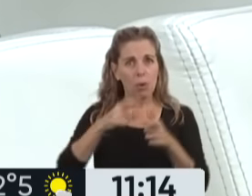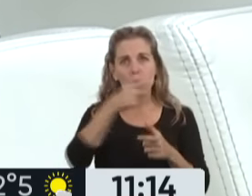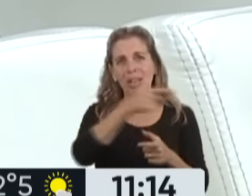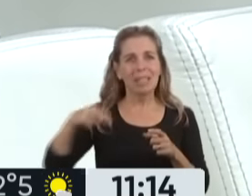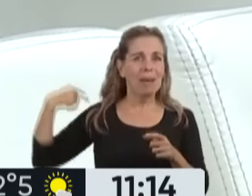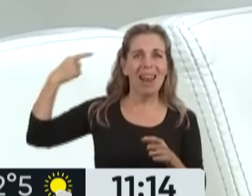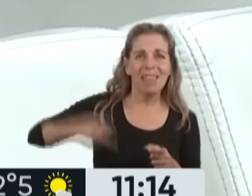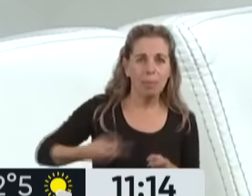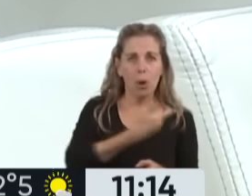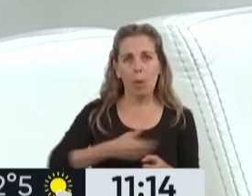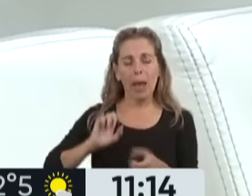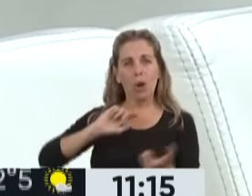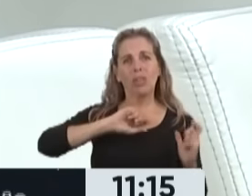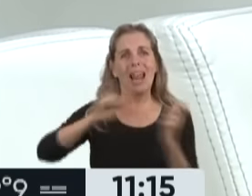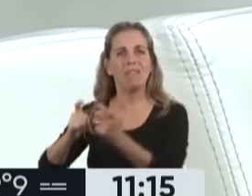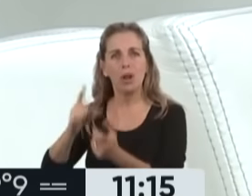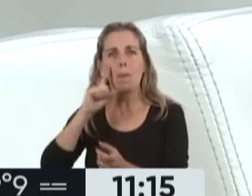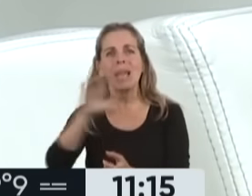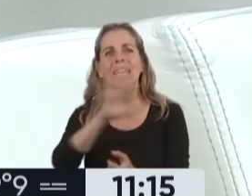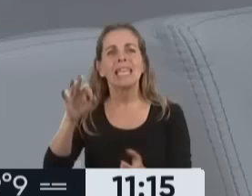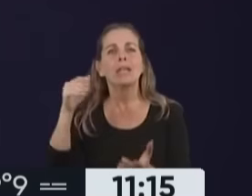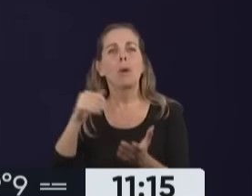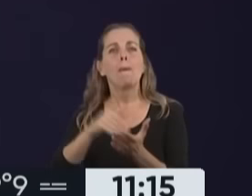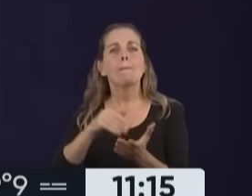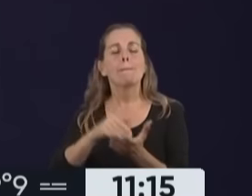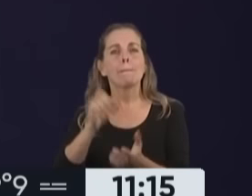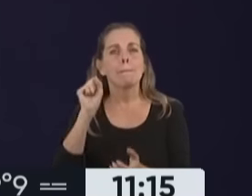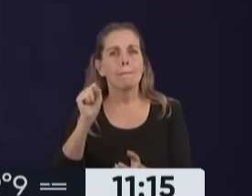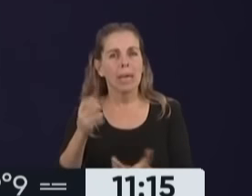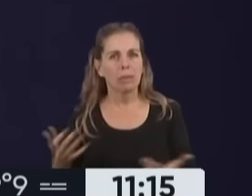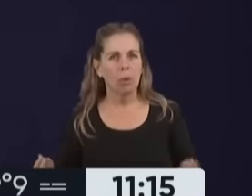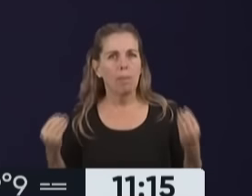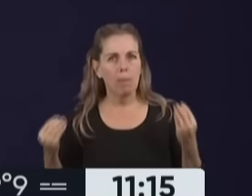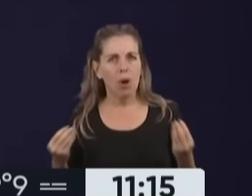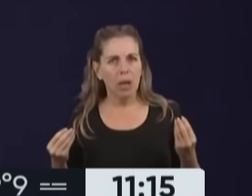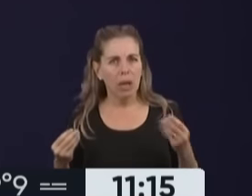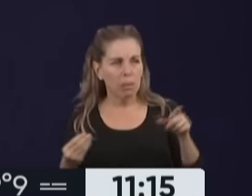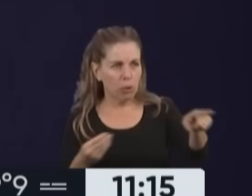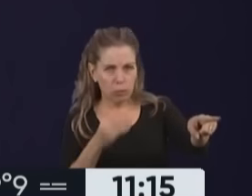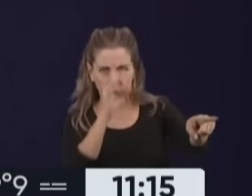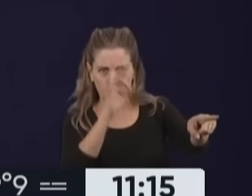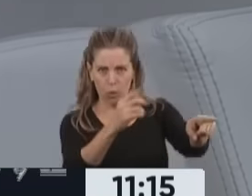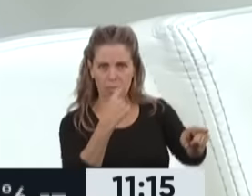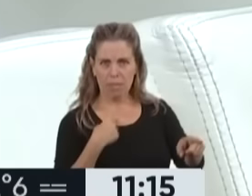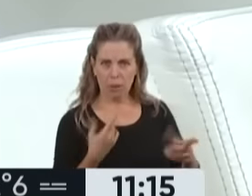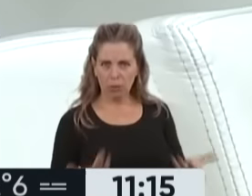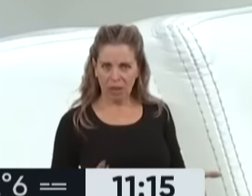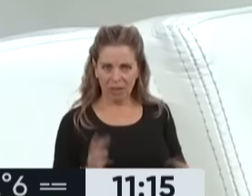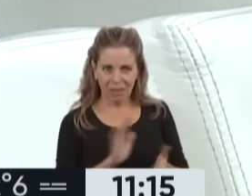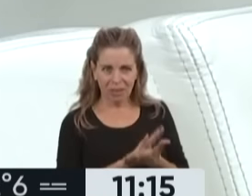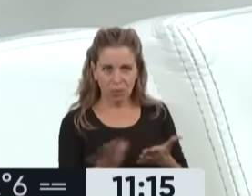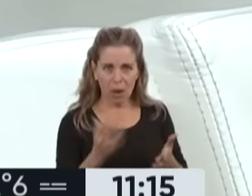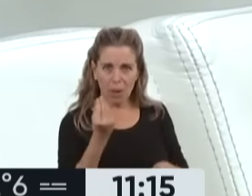de la votación de la Ley Bases en la Cámara de Diputados. No preguntaste nunca vos, ¿no? ¿Estás